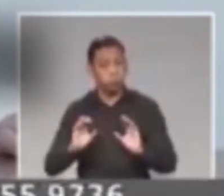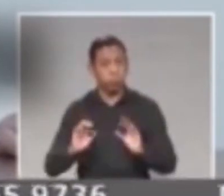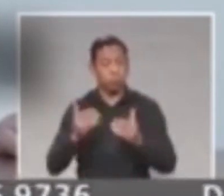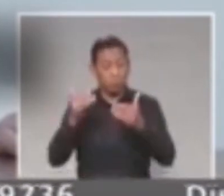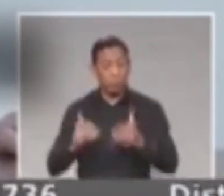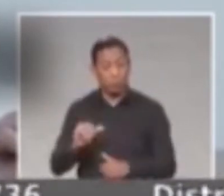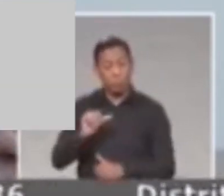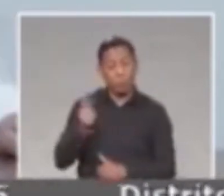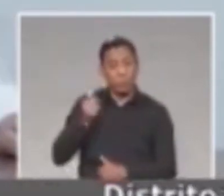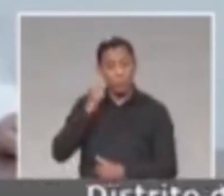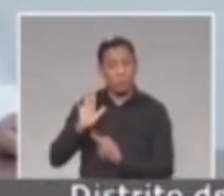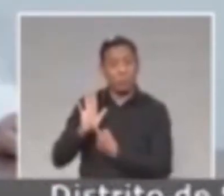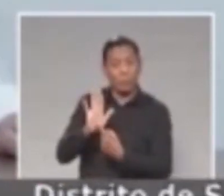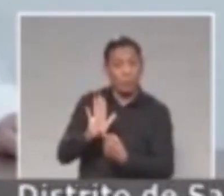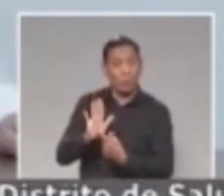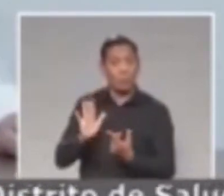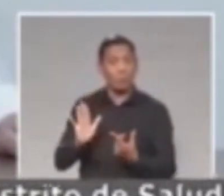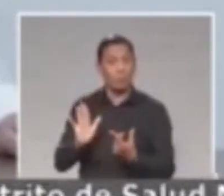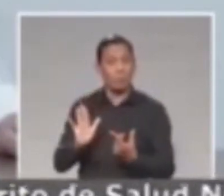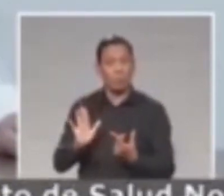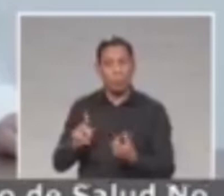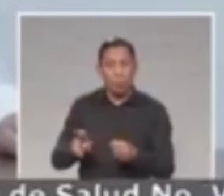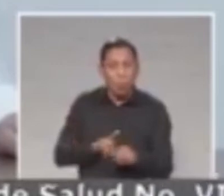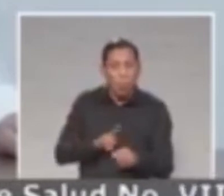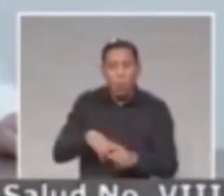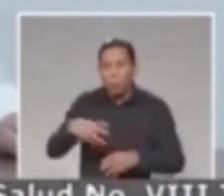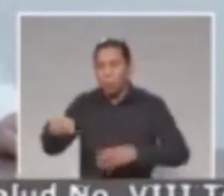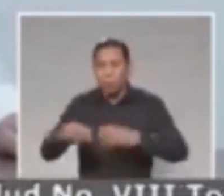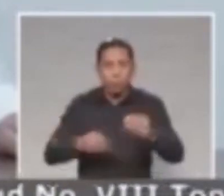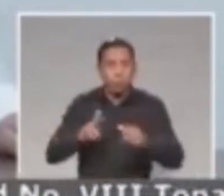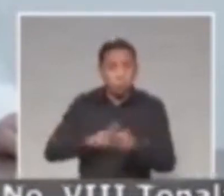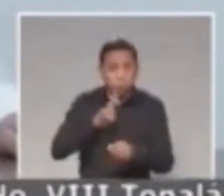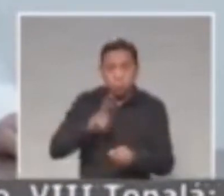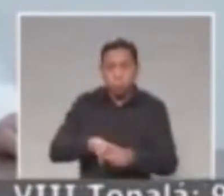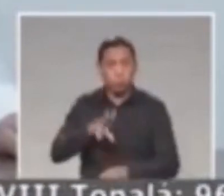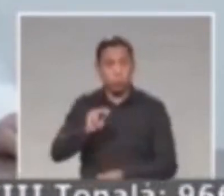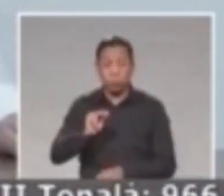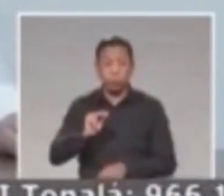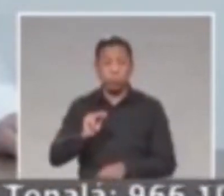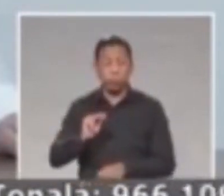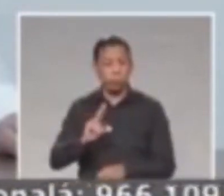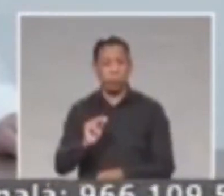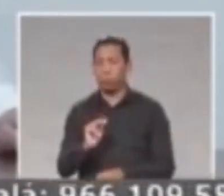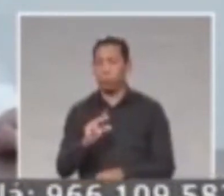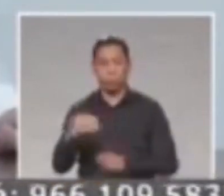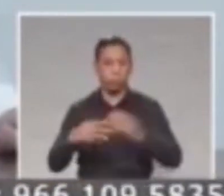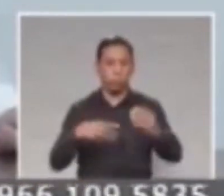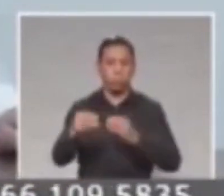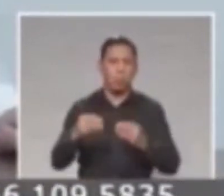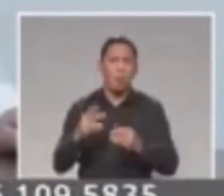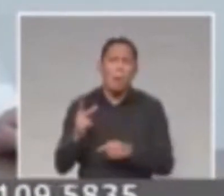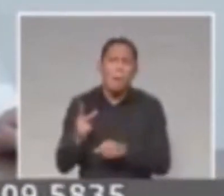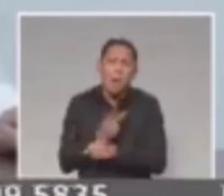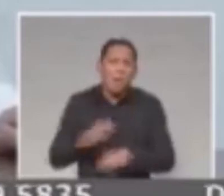claramente que esto no es normal que esté pasando en esta epidemia. Es normal que